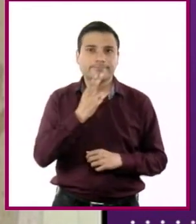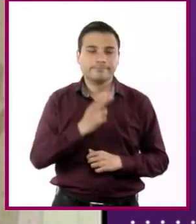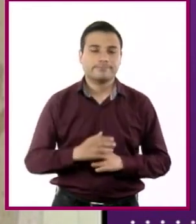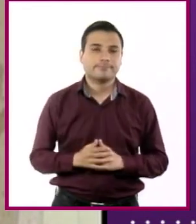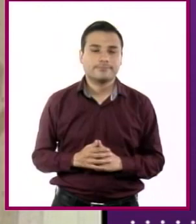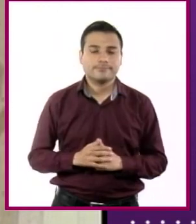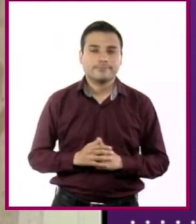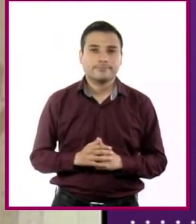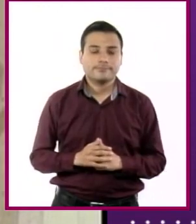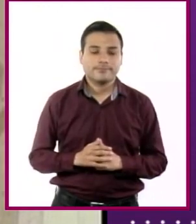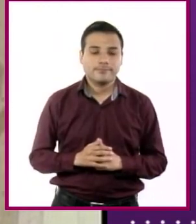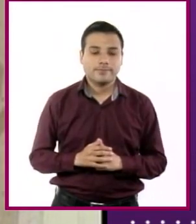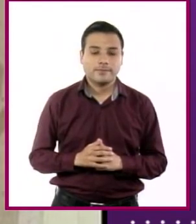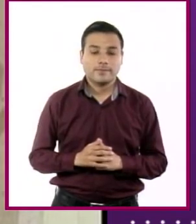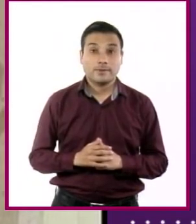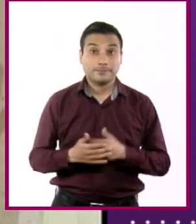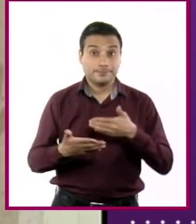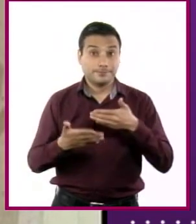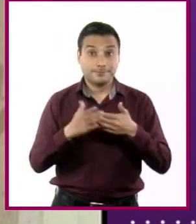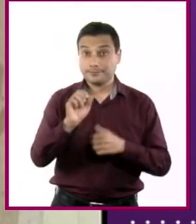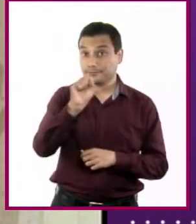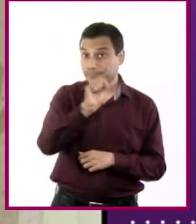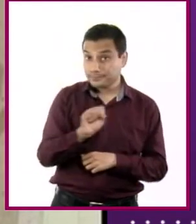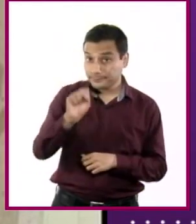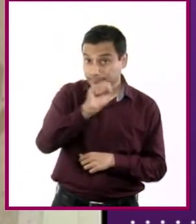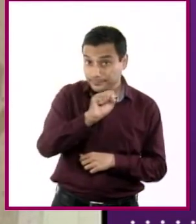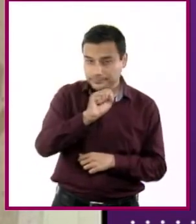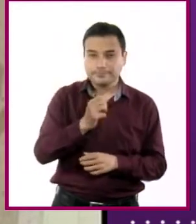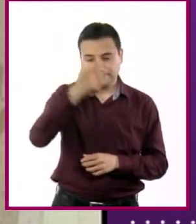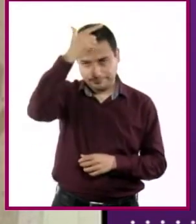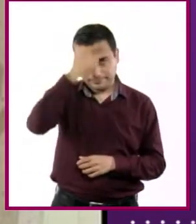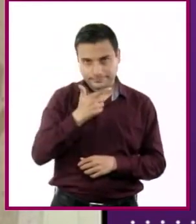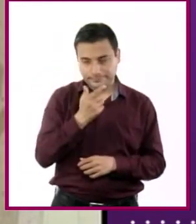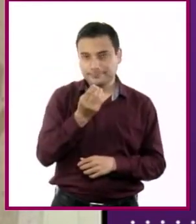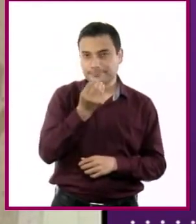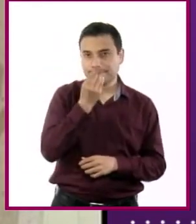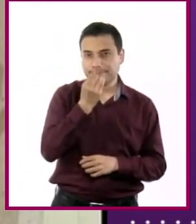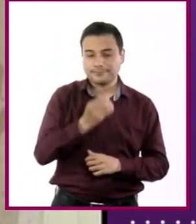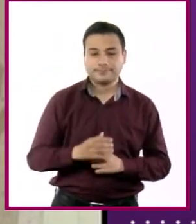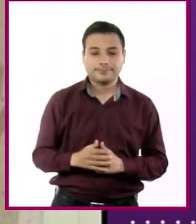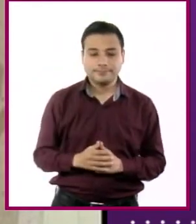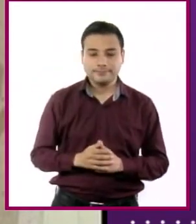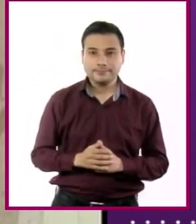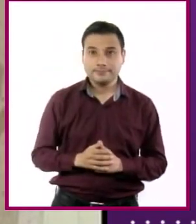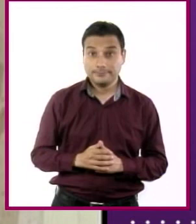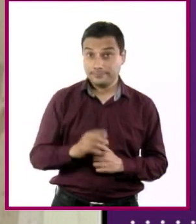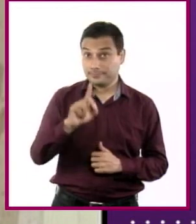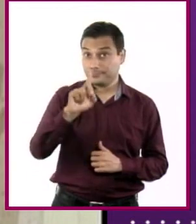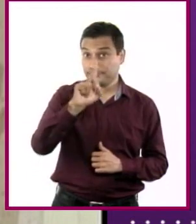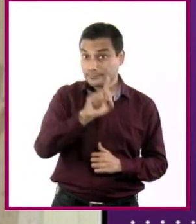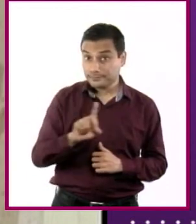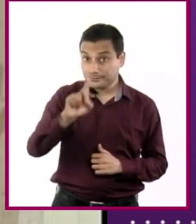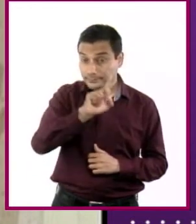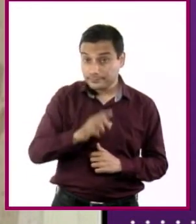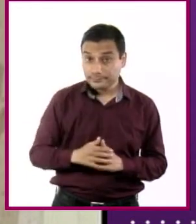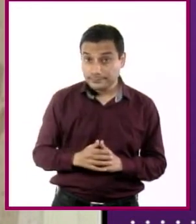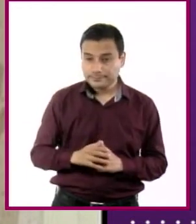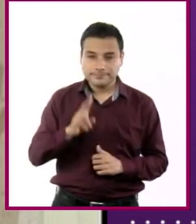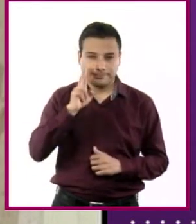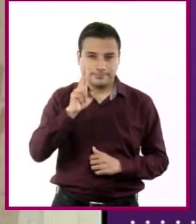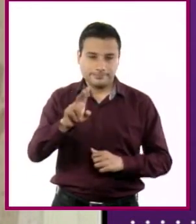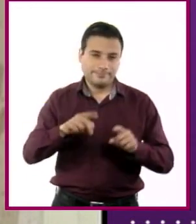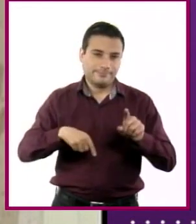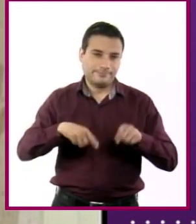Así es. Next Saturday, we're going to have dinner. On Sunday, we're going to watch a football